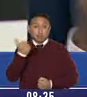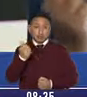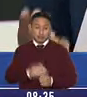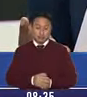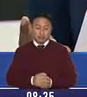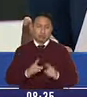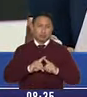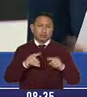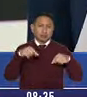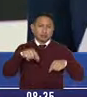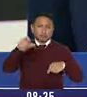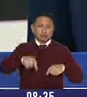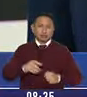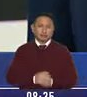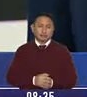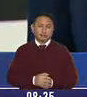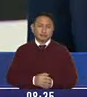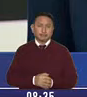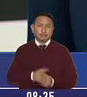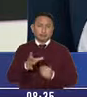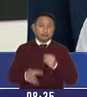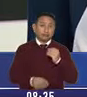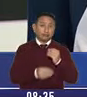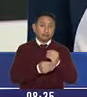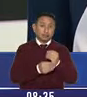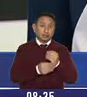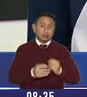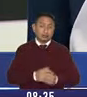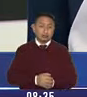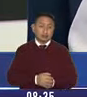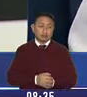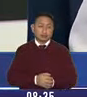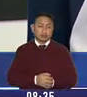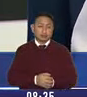pero también nuestros consumidores? Pero adicionalmente también nosotros